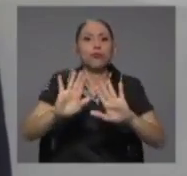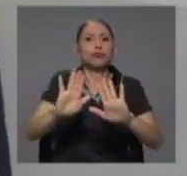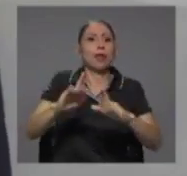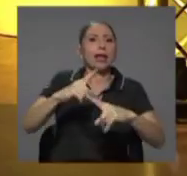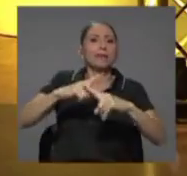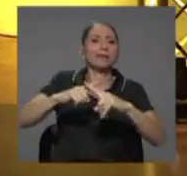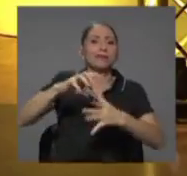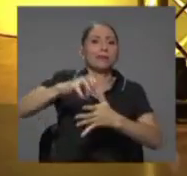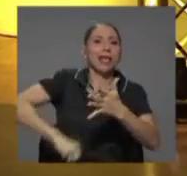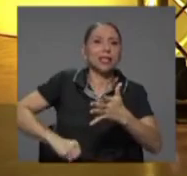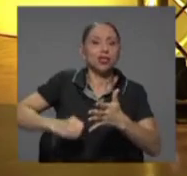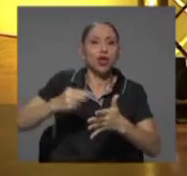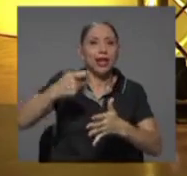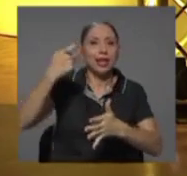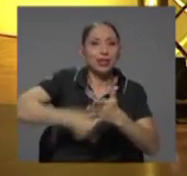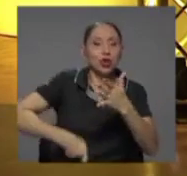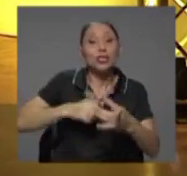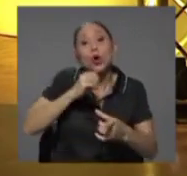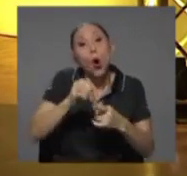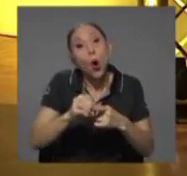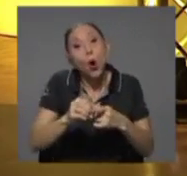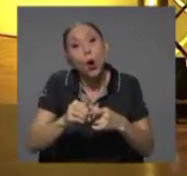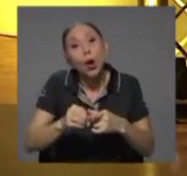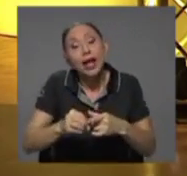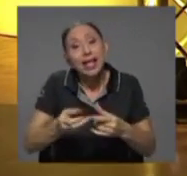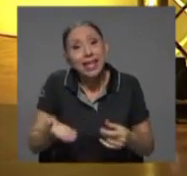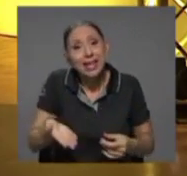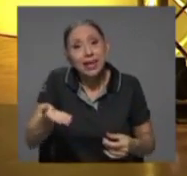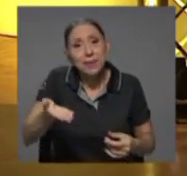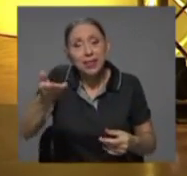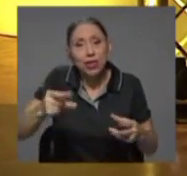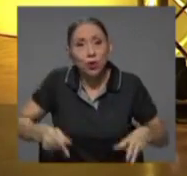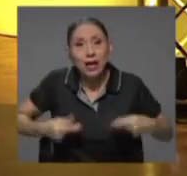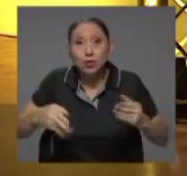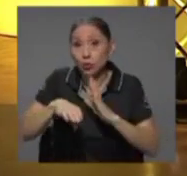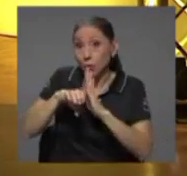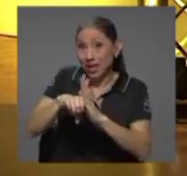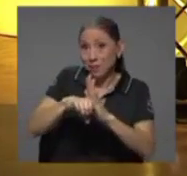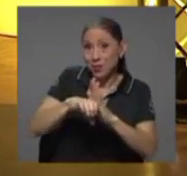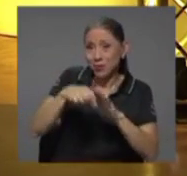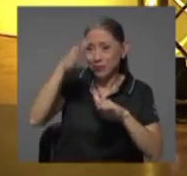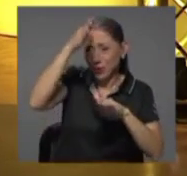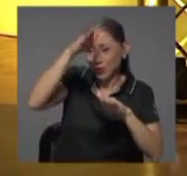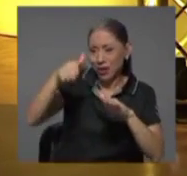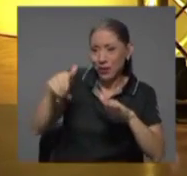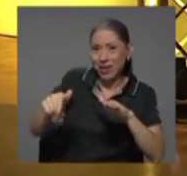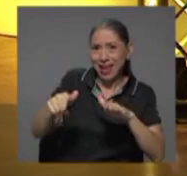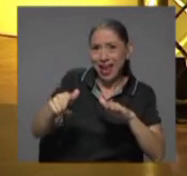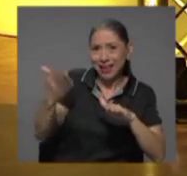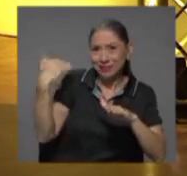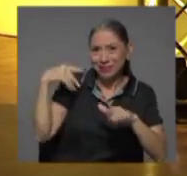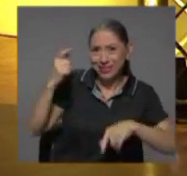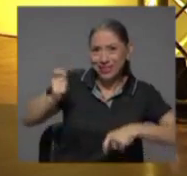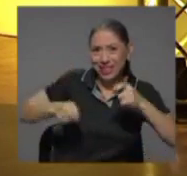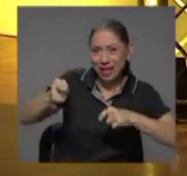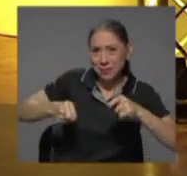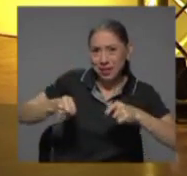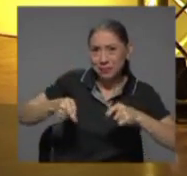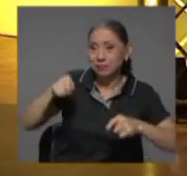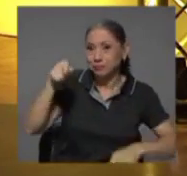también incrementando gastos. Por ejemplo, a la Contraloría en el mes de septiembre ingresaron